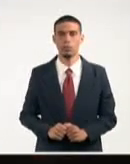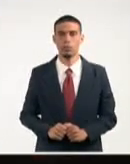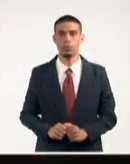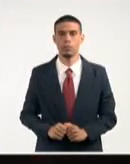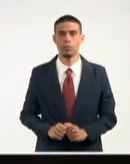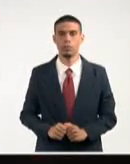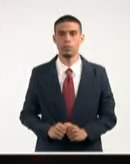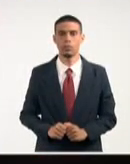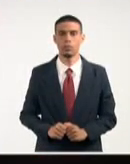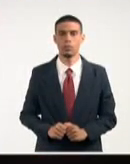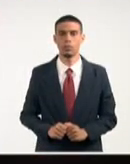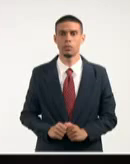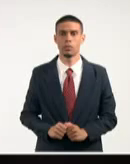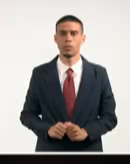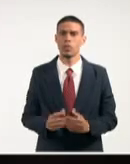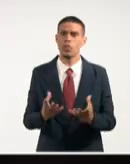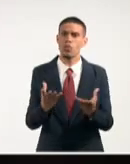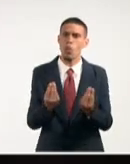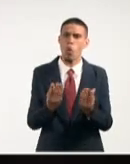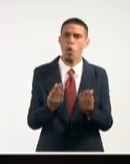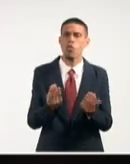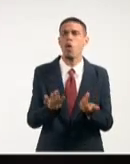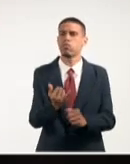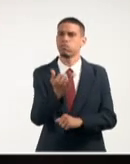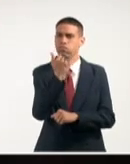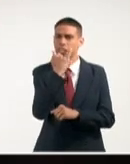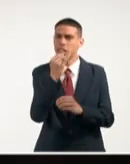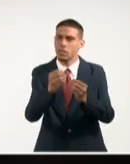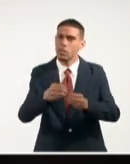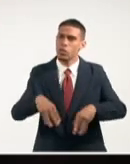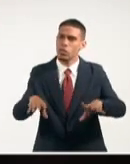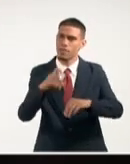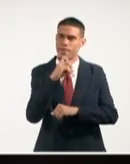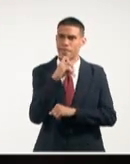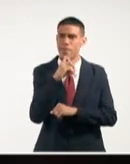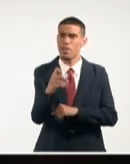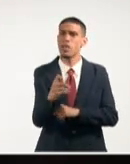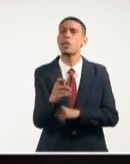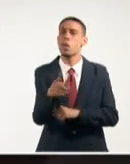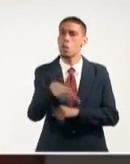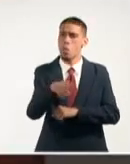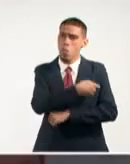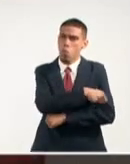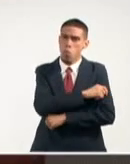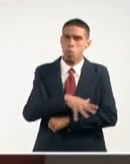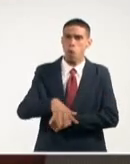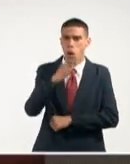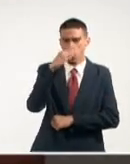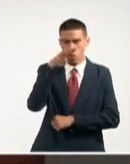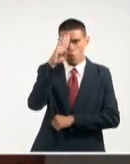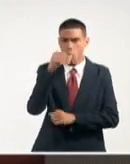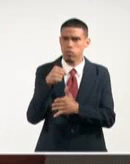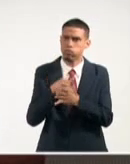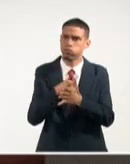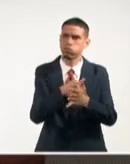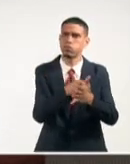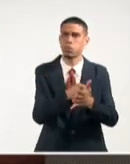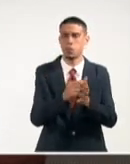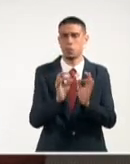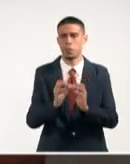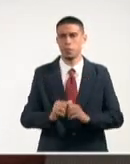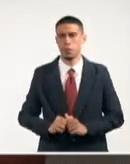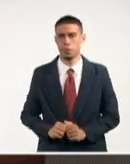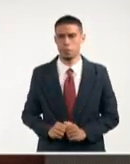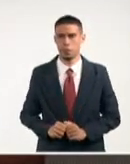Muchos han sido los retos y desafíos que hemos tenido que enfrentar para llegar hasta aquí.